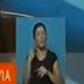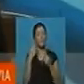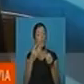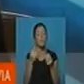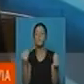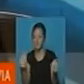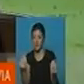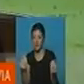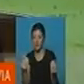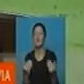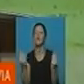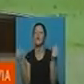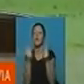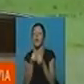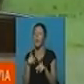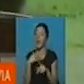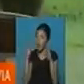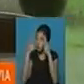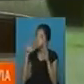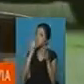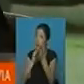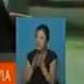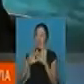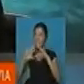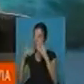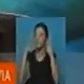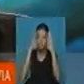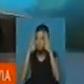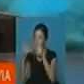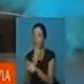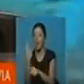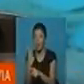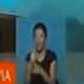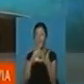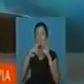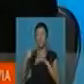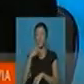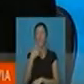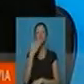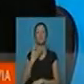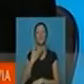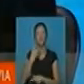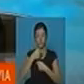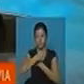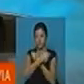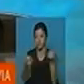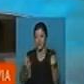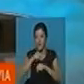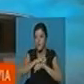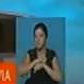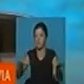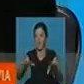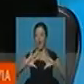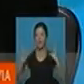la atención que le brindaba a los periodistas del mundo, porque era una manera también de hacer llegar su palabra al mundo. ¿Esa atención entonces